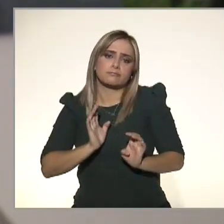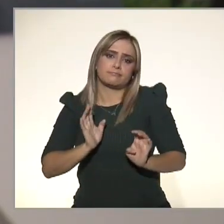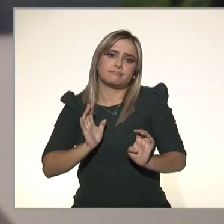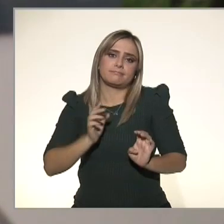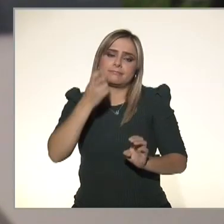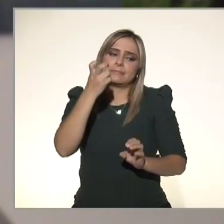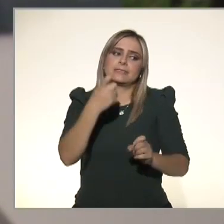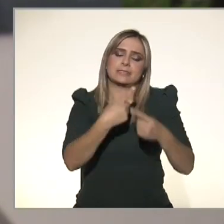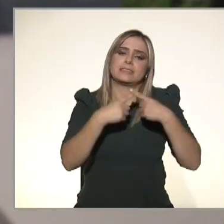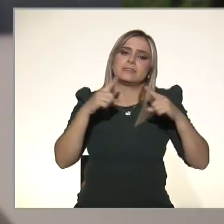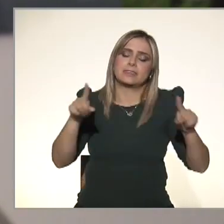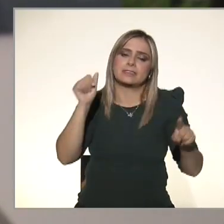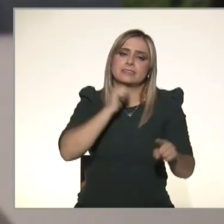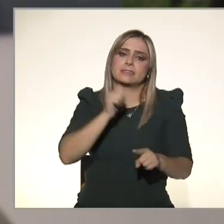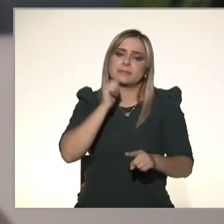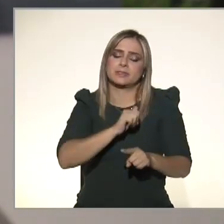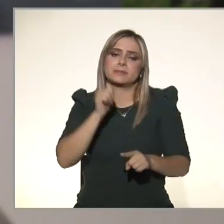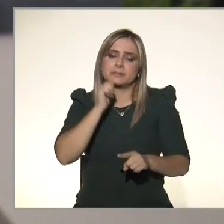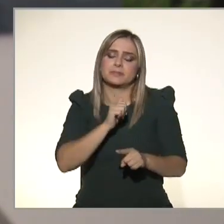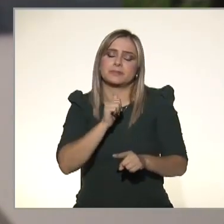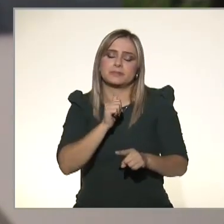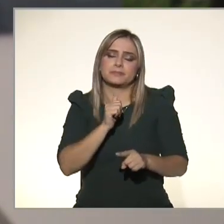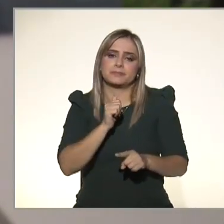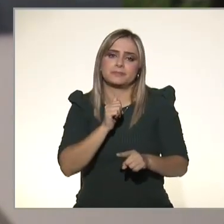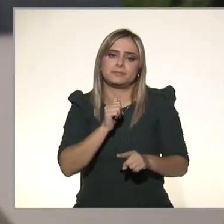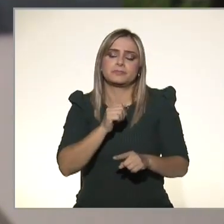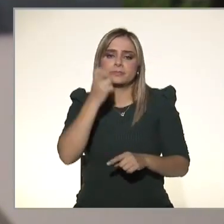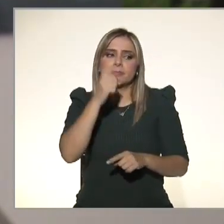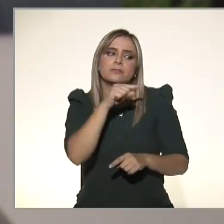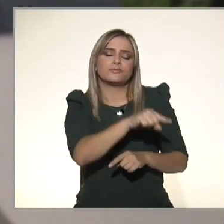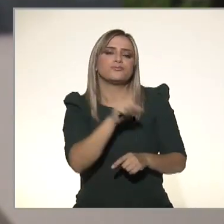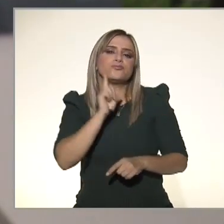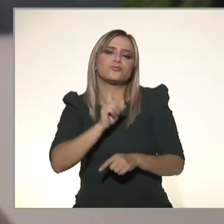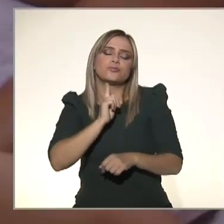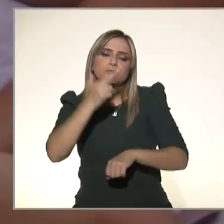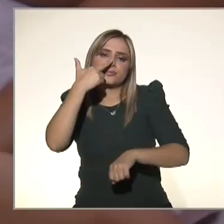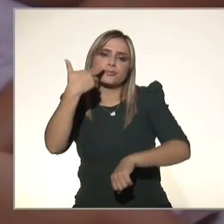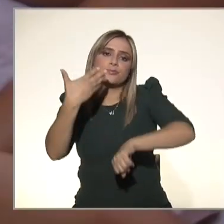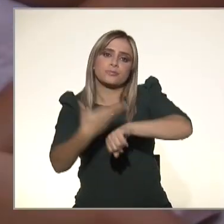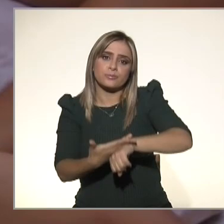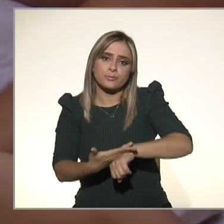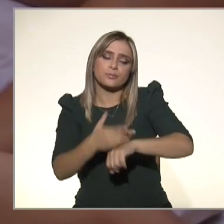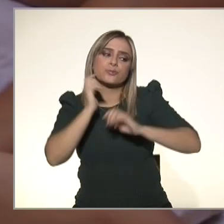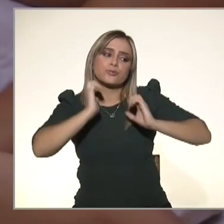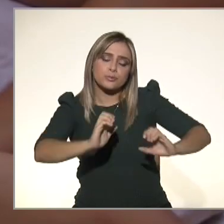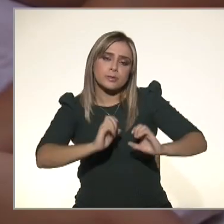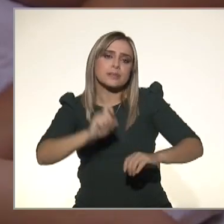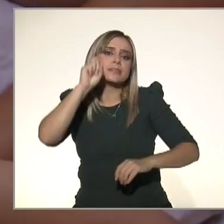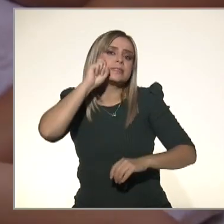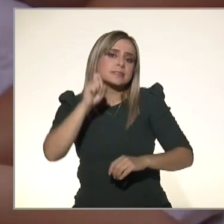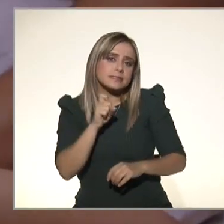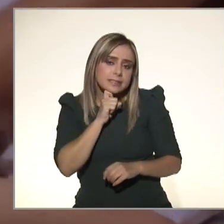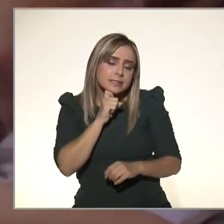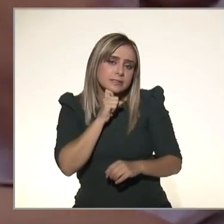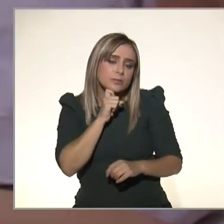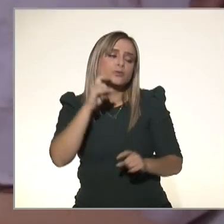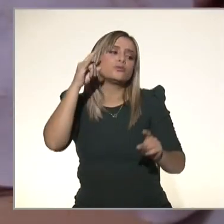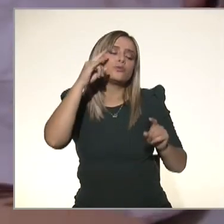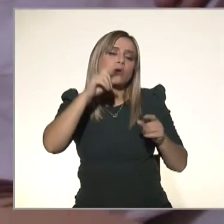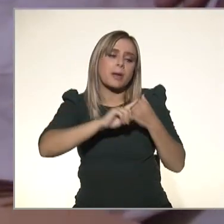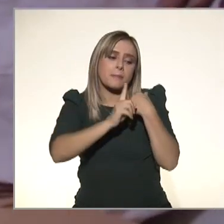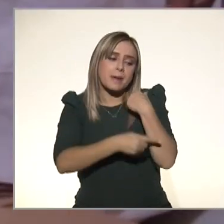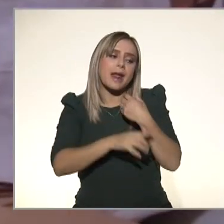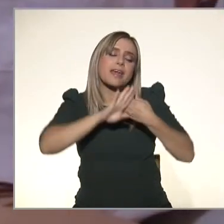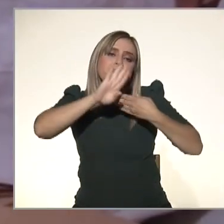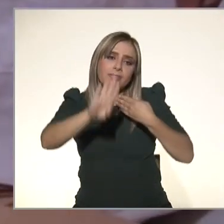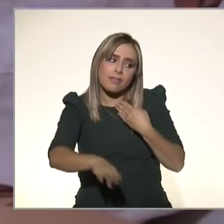de género importante que nuevamente pone a las mujeres como responsables no solo de la crianza, sino de